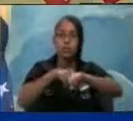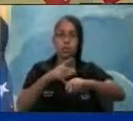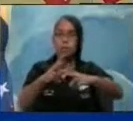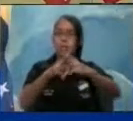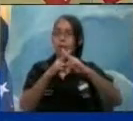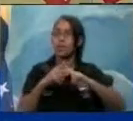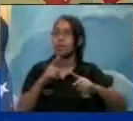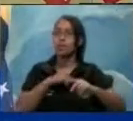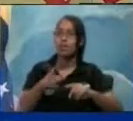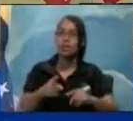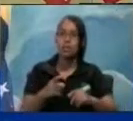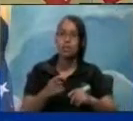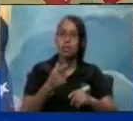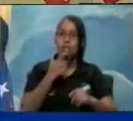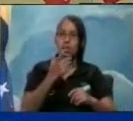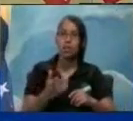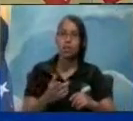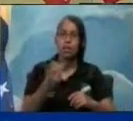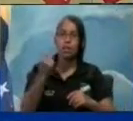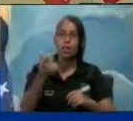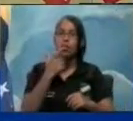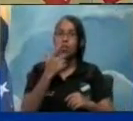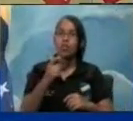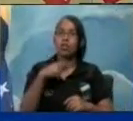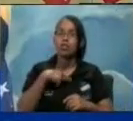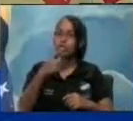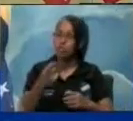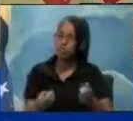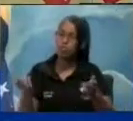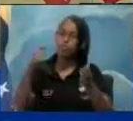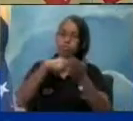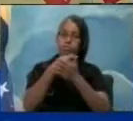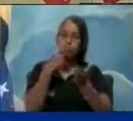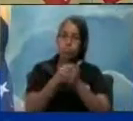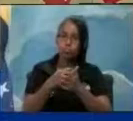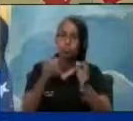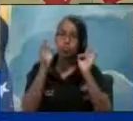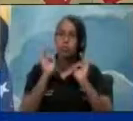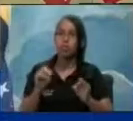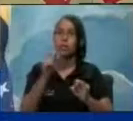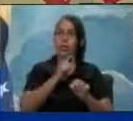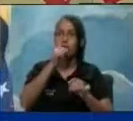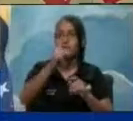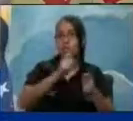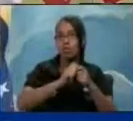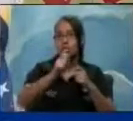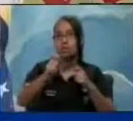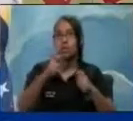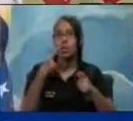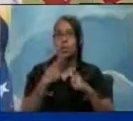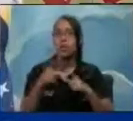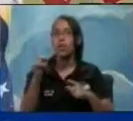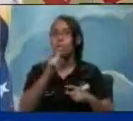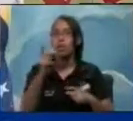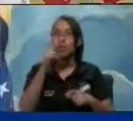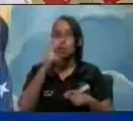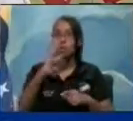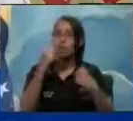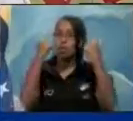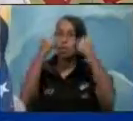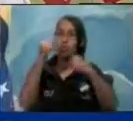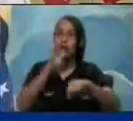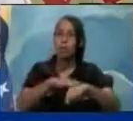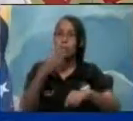y me presta tanto o cuanto, que yo se lo devuelvo puntualmente dentro de una semana. Pero no te mira los ojos, porque